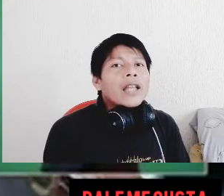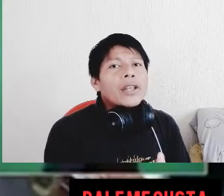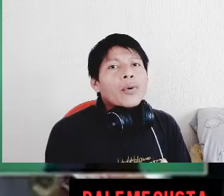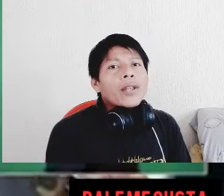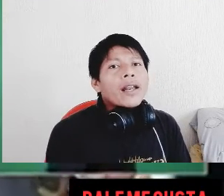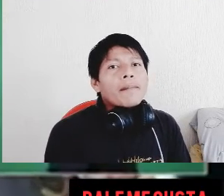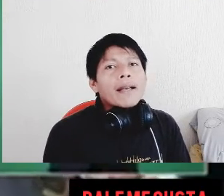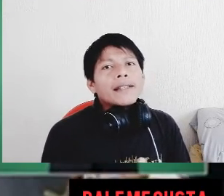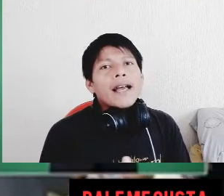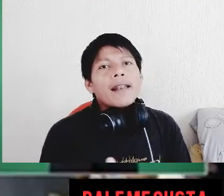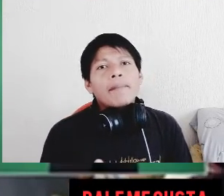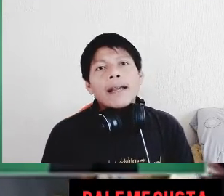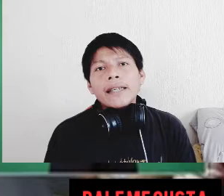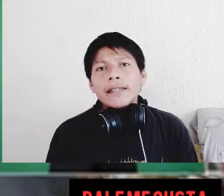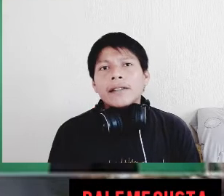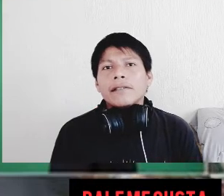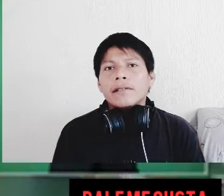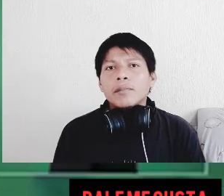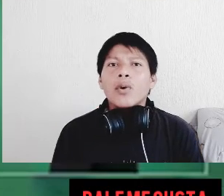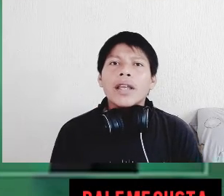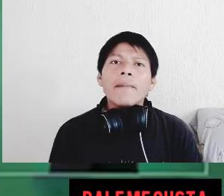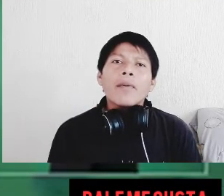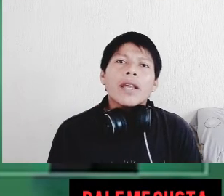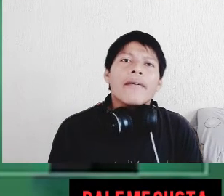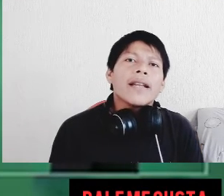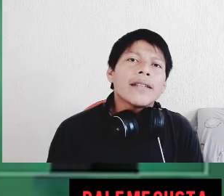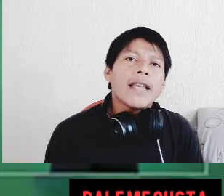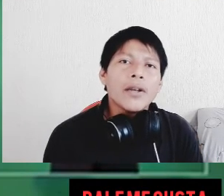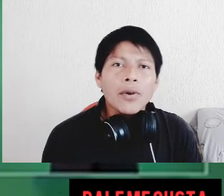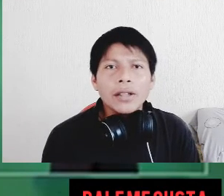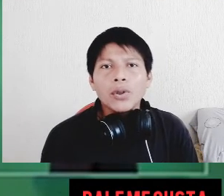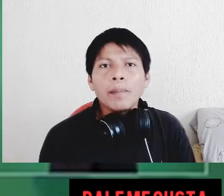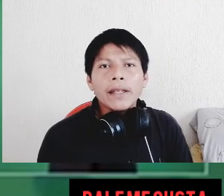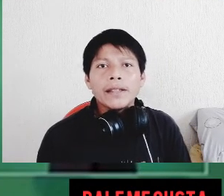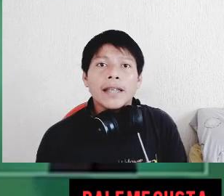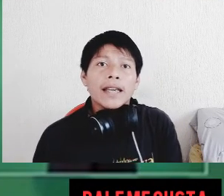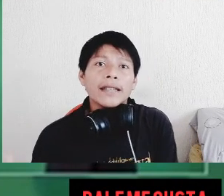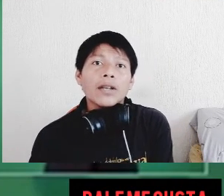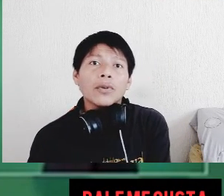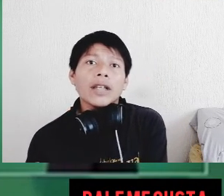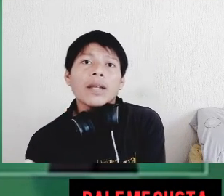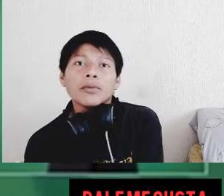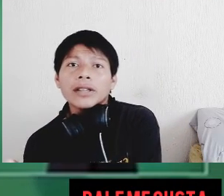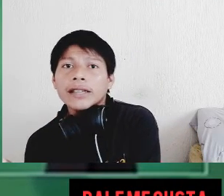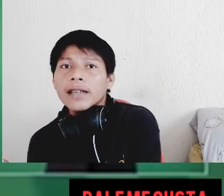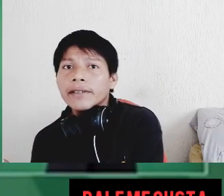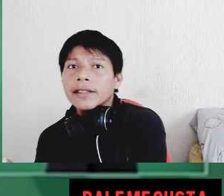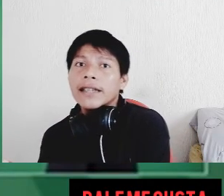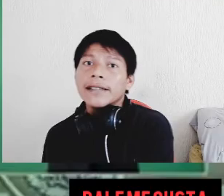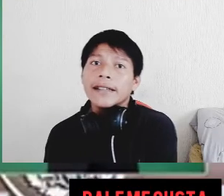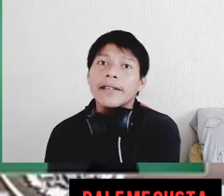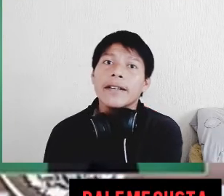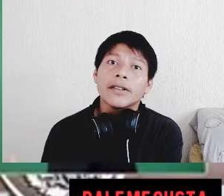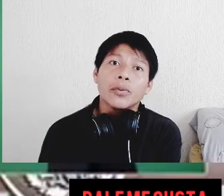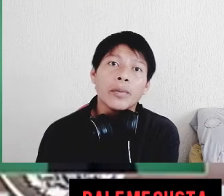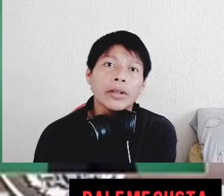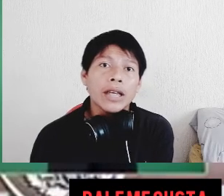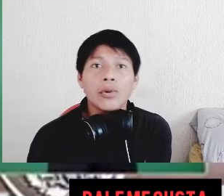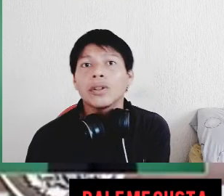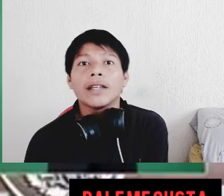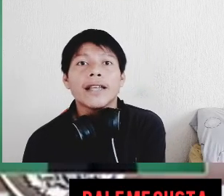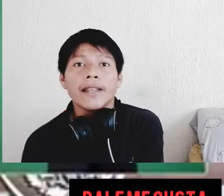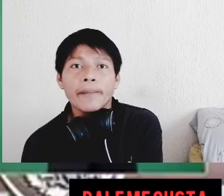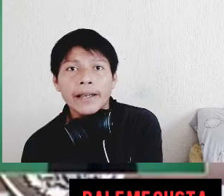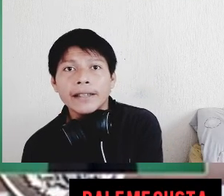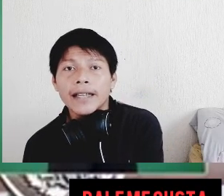llegue a endeudar más al país. ¿Por qué? Porque van a salir con la estupidez de que ya no tenemos reservas y las reservas las tuvimos